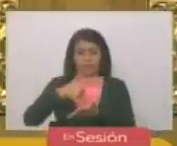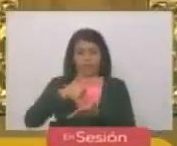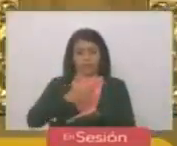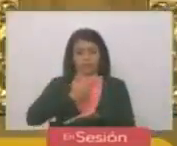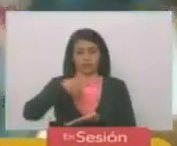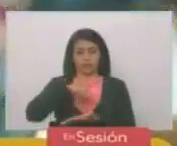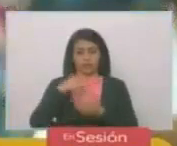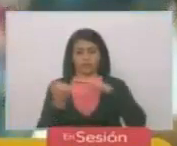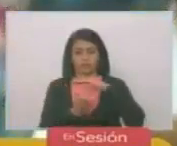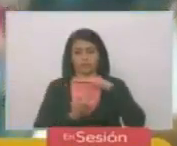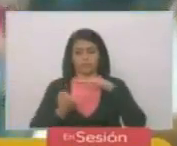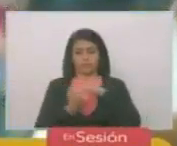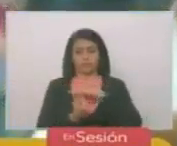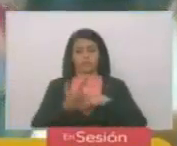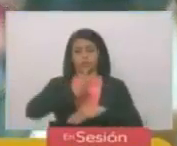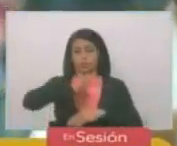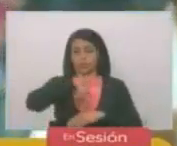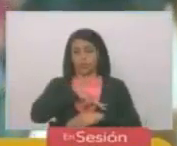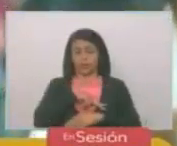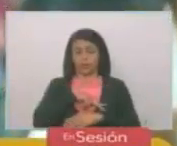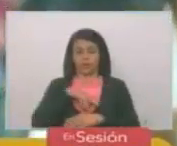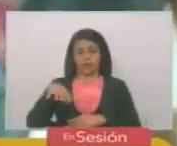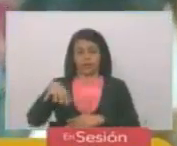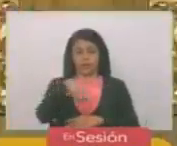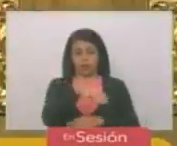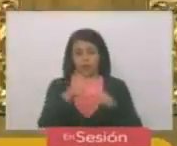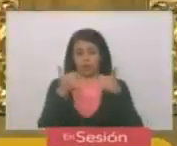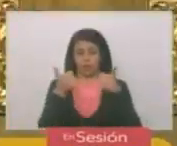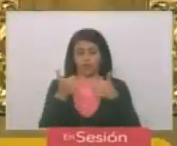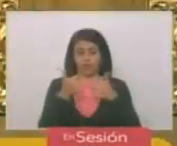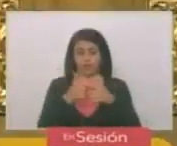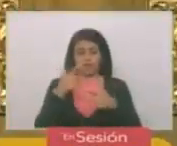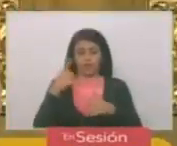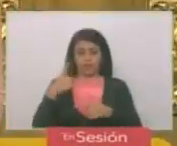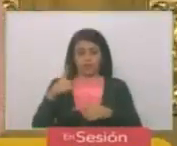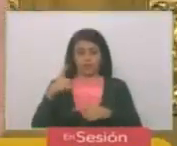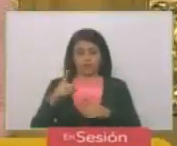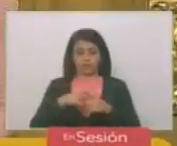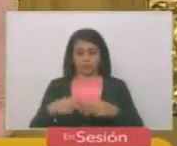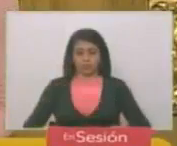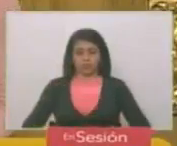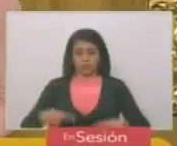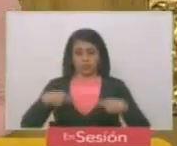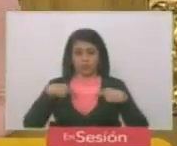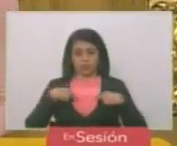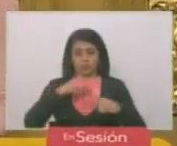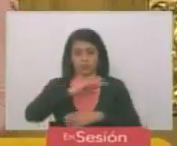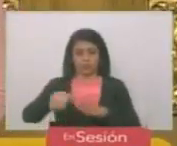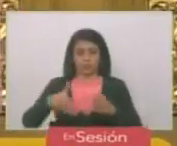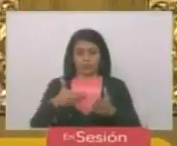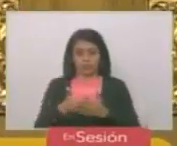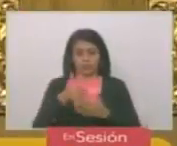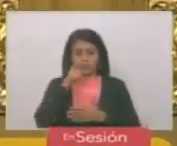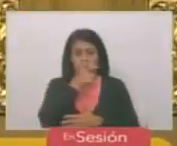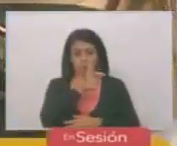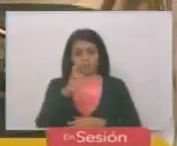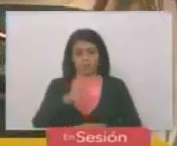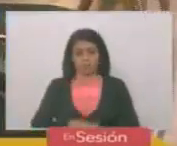nuestras instituciones, nuestro estado de bienestar y los derechos humanos de todo un